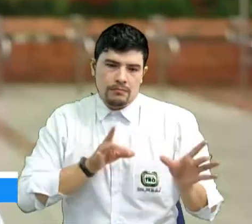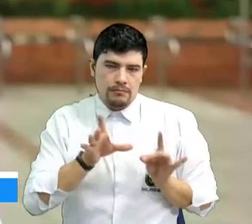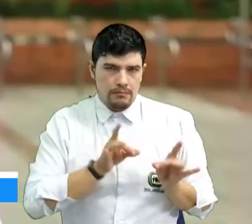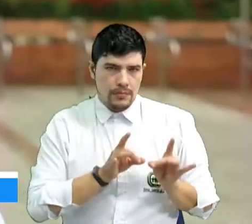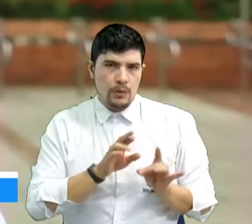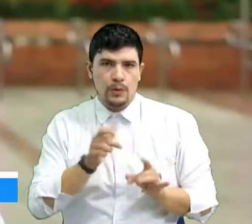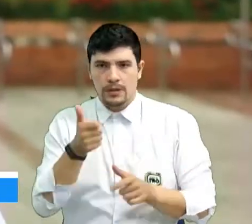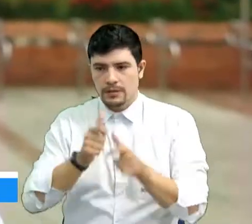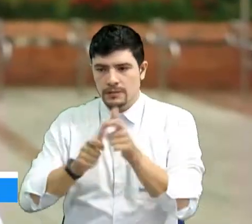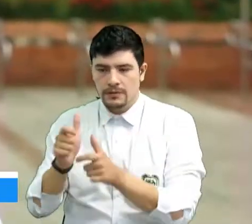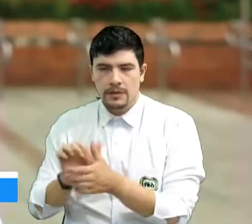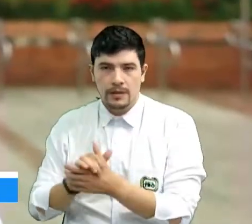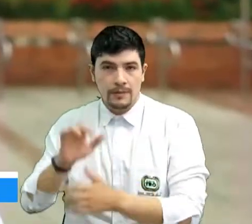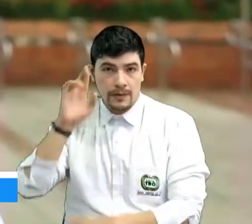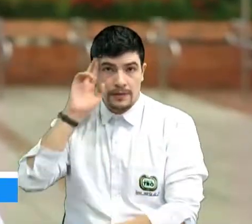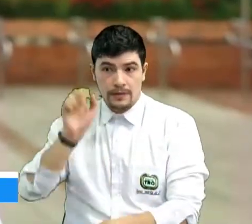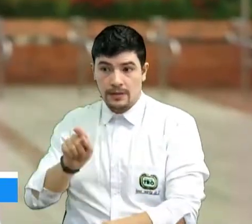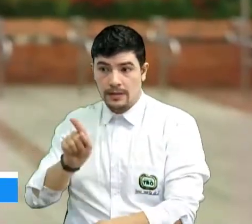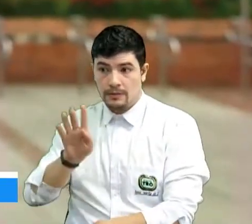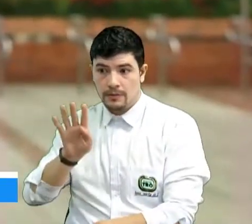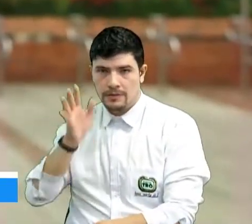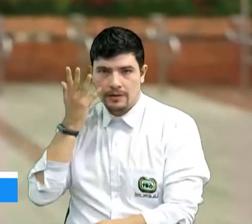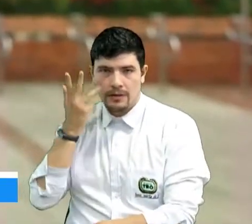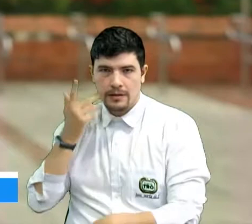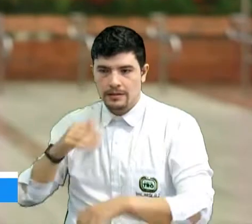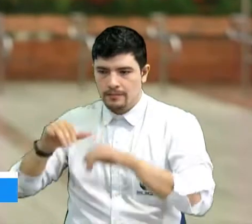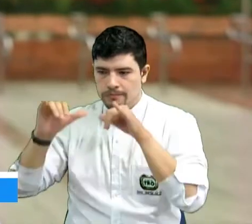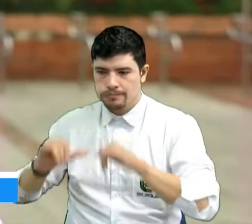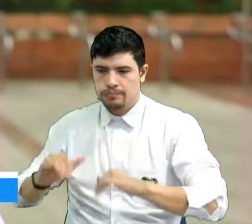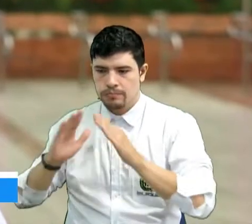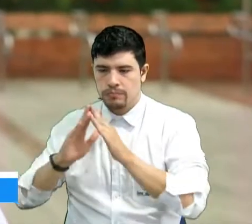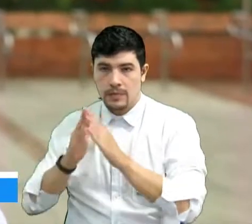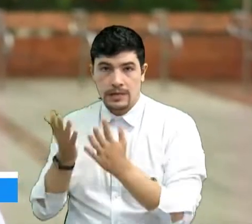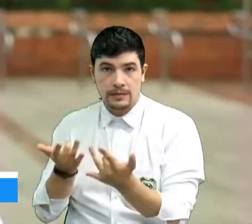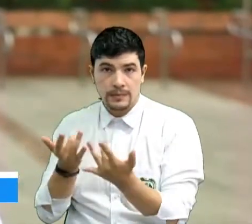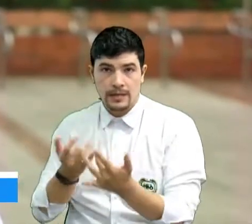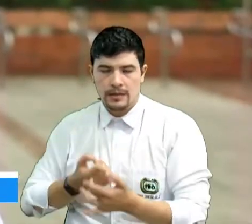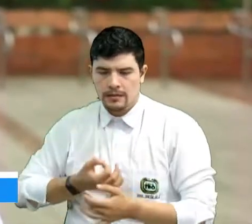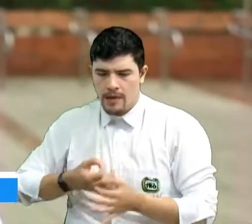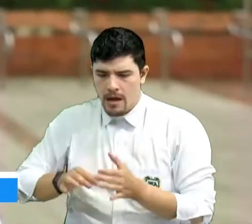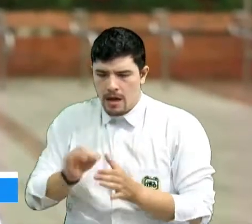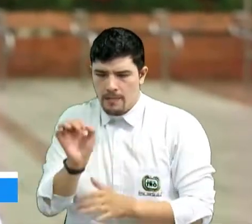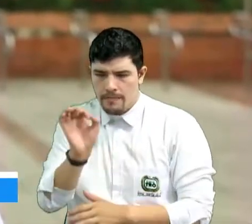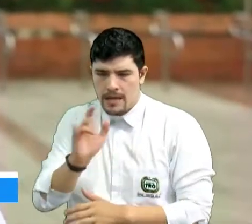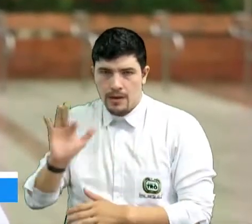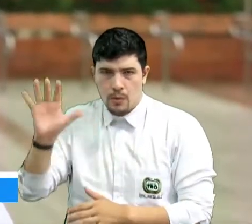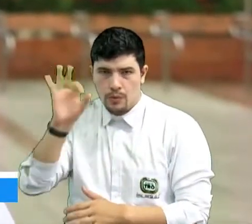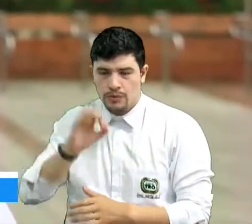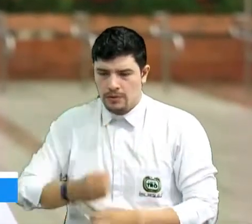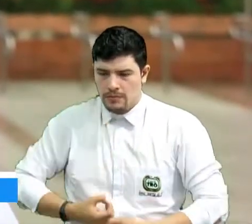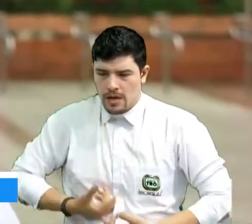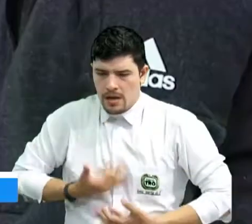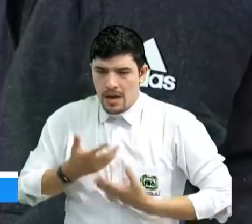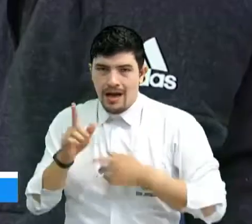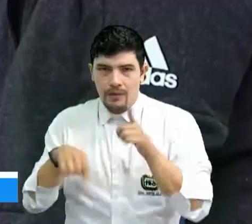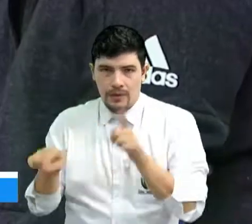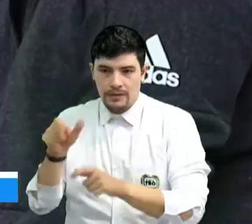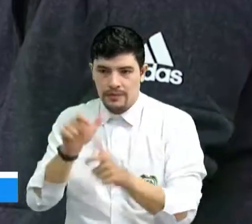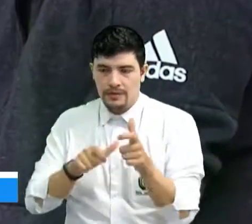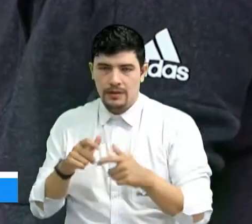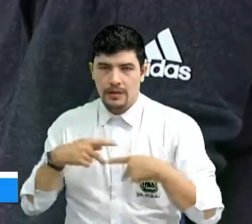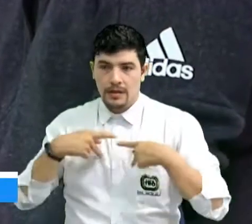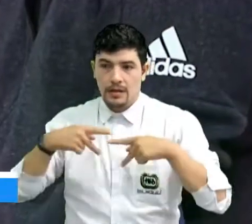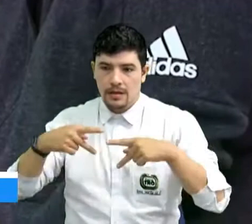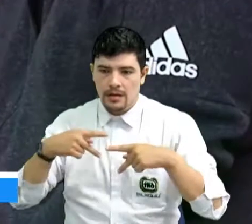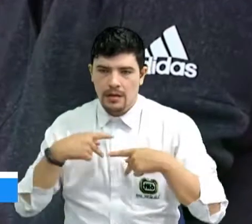días se deben a que es el tiempo en que se espera en que el virus se manifieste con síntomas respiratorios en algunas personas, y aquellos